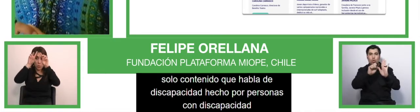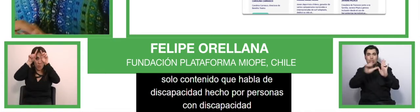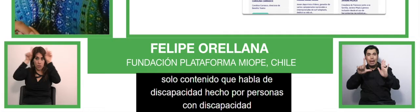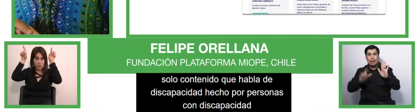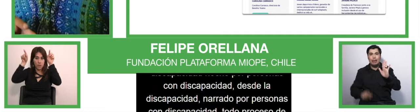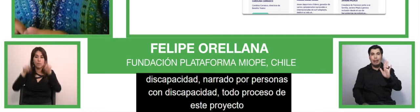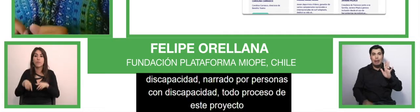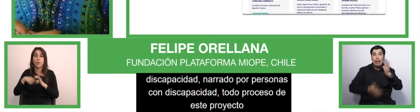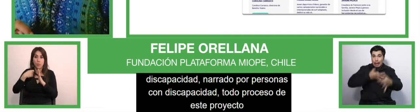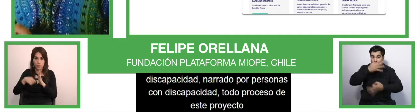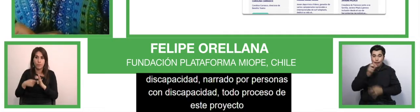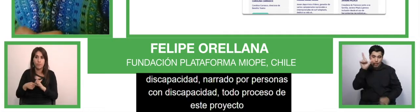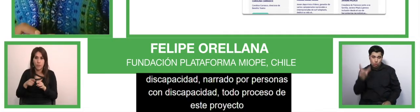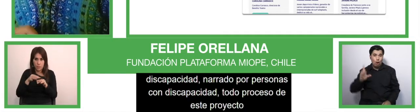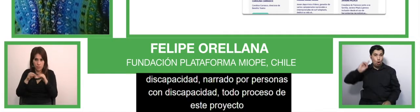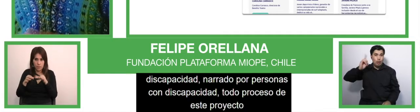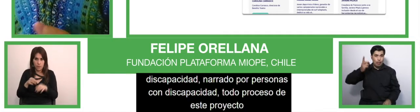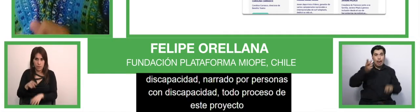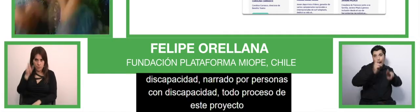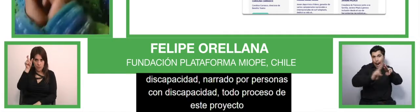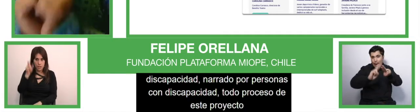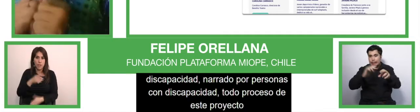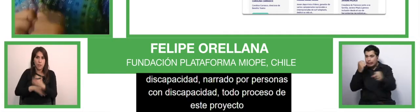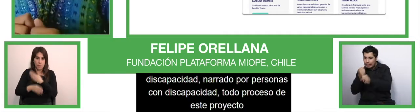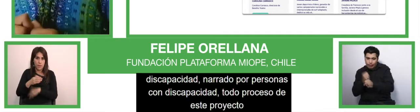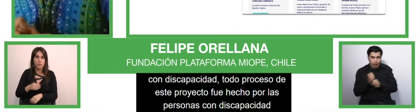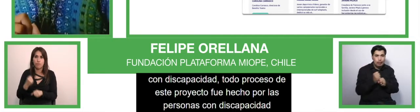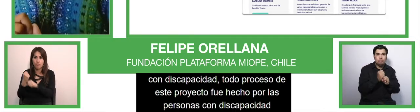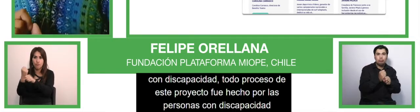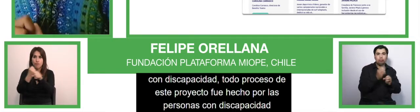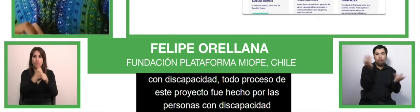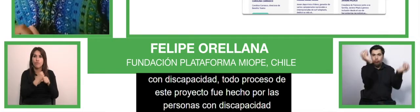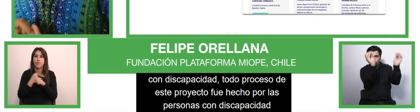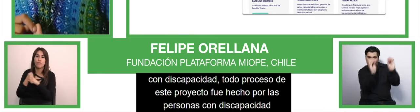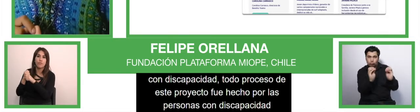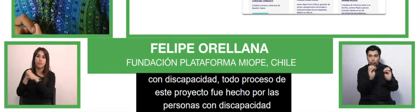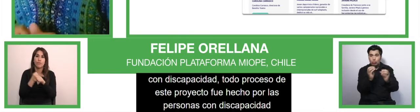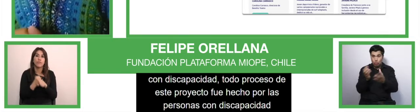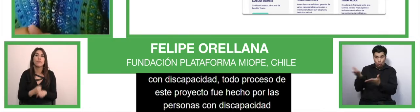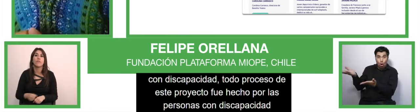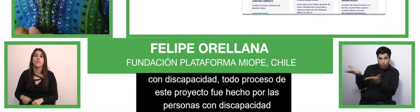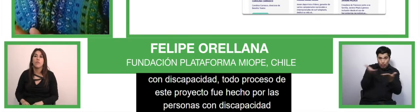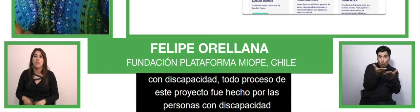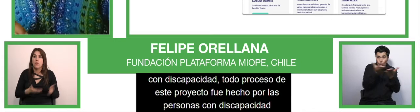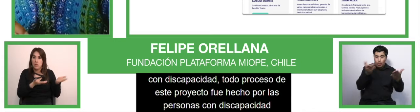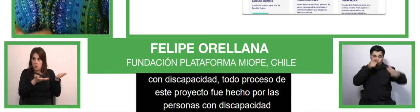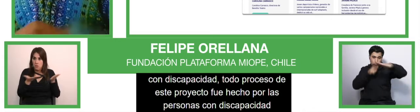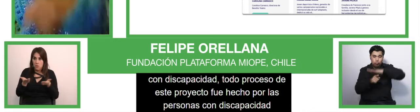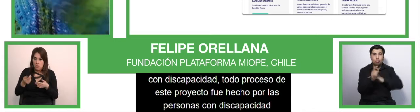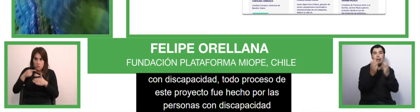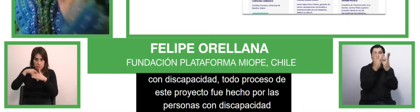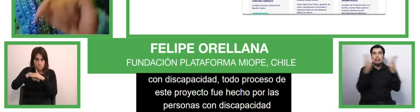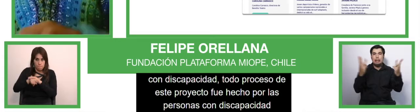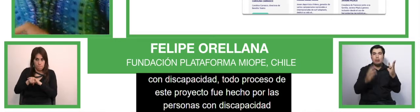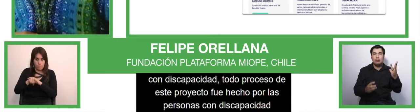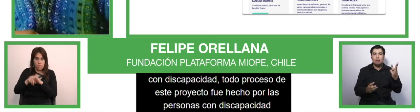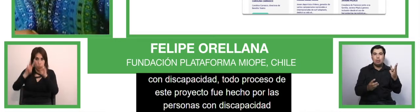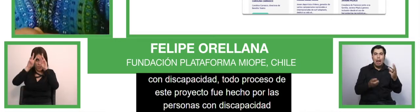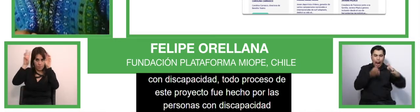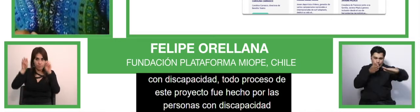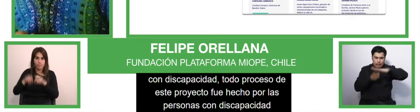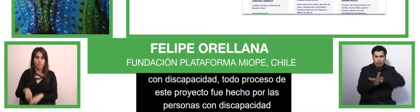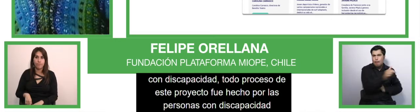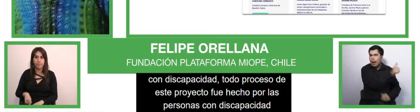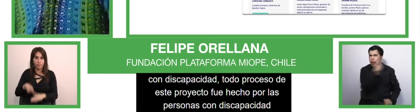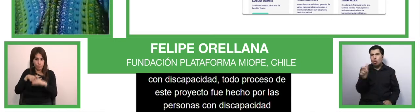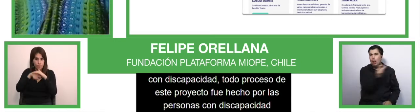y trabajado con personas con discapacidad. Ahí pueden verlo, los invito a que se metan a ese sitio, está accesibilizado para todas las personas para todo